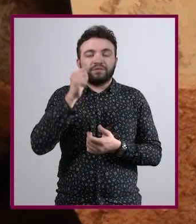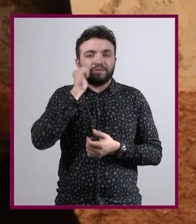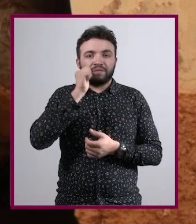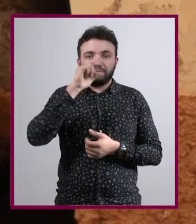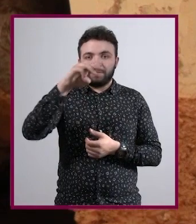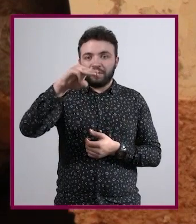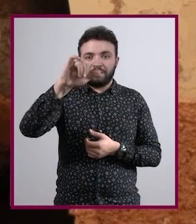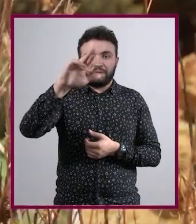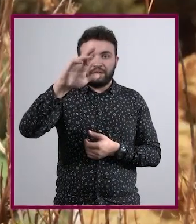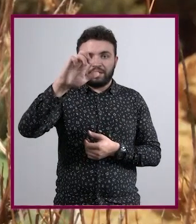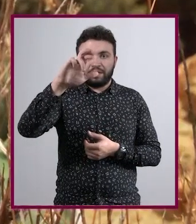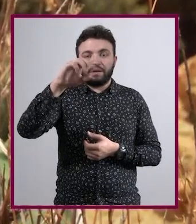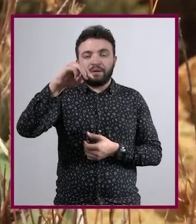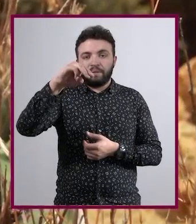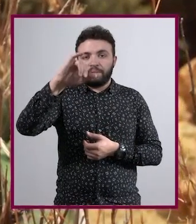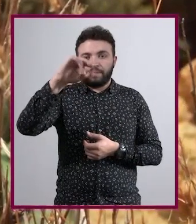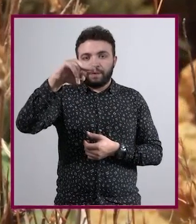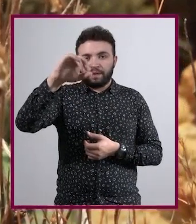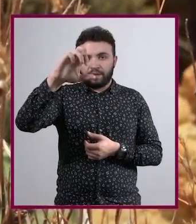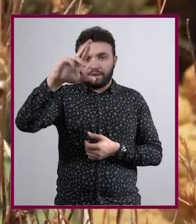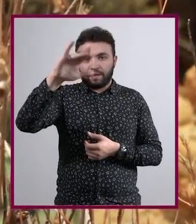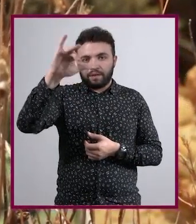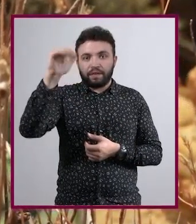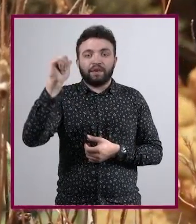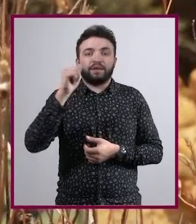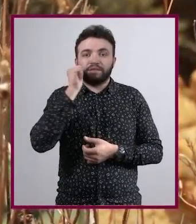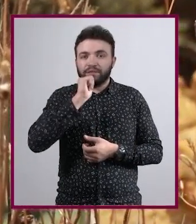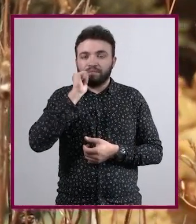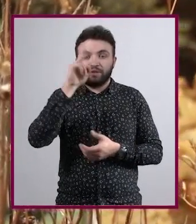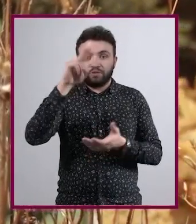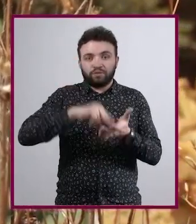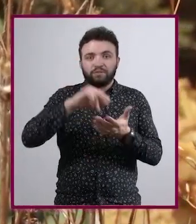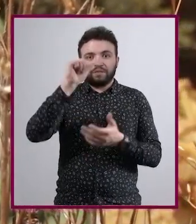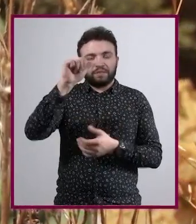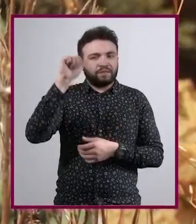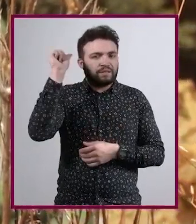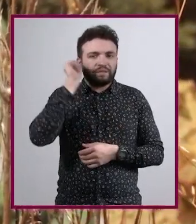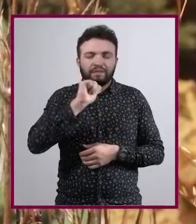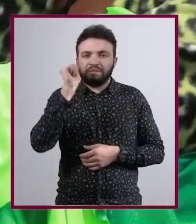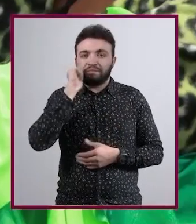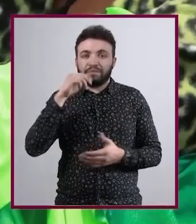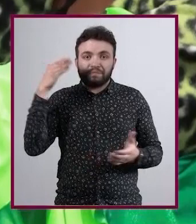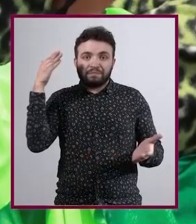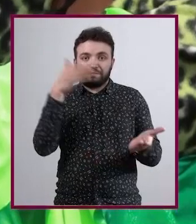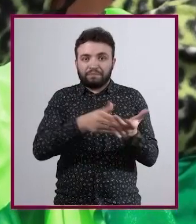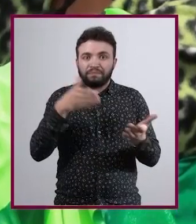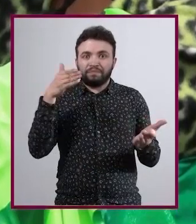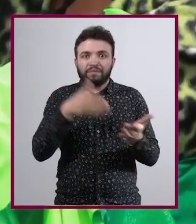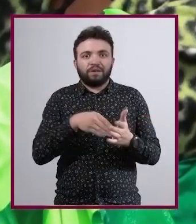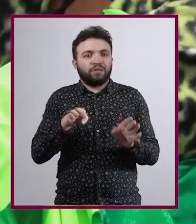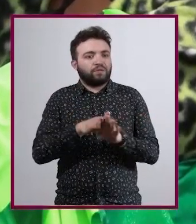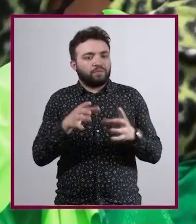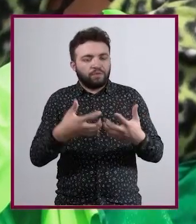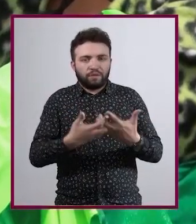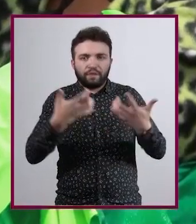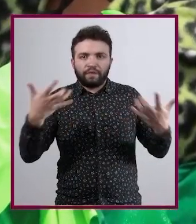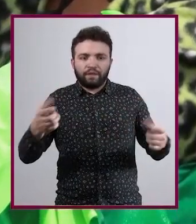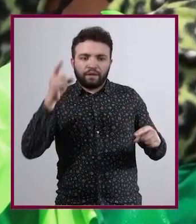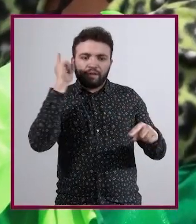XVI y que ha estado afectada por olas y olas de explotación minera y de